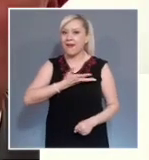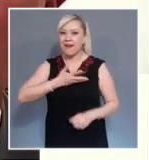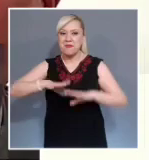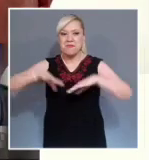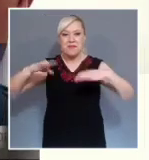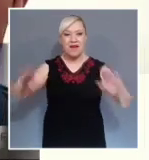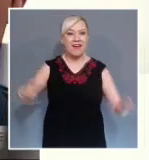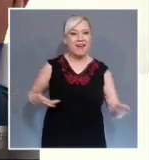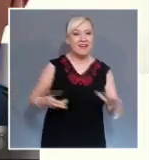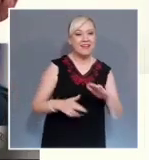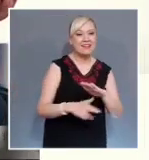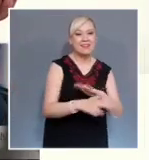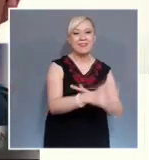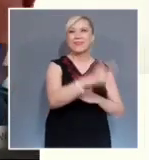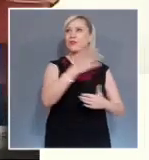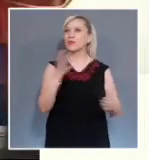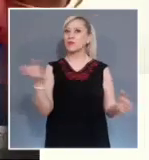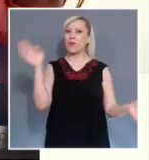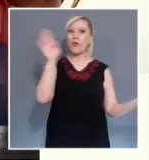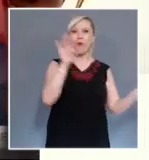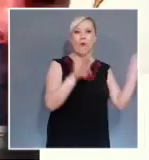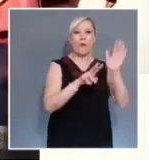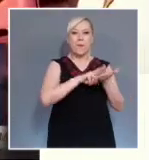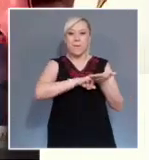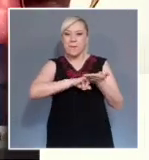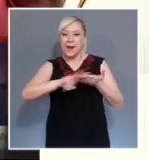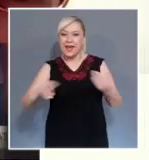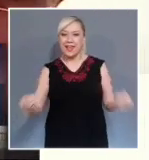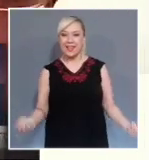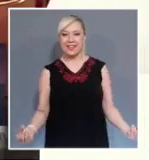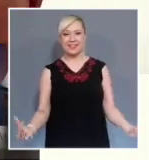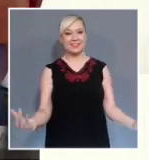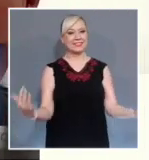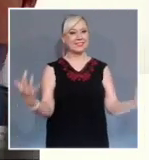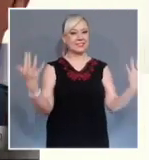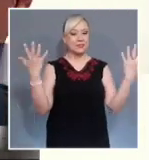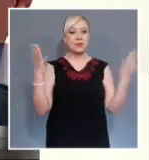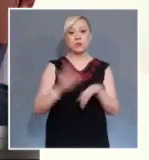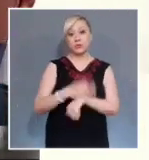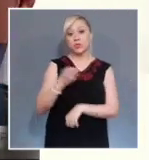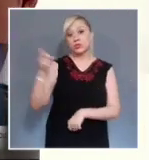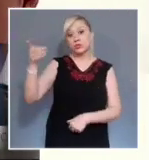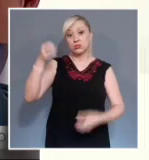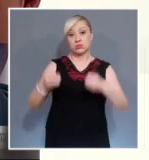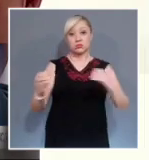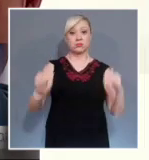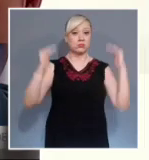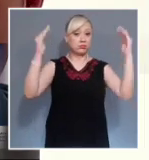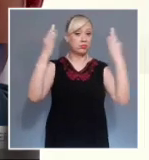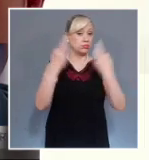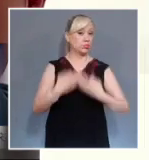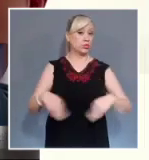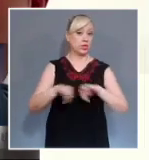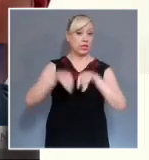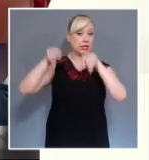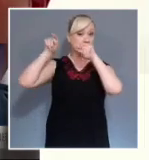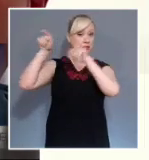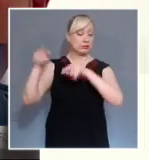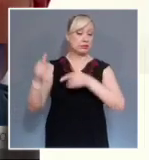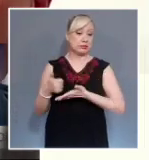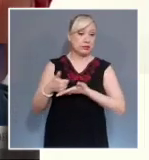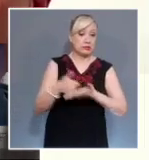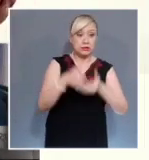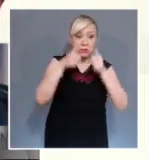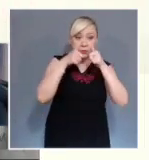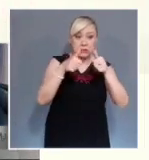la independencia partidista de los cortes constitucionales Y esta es otra de las razones por las que nos debe preocupar